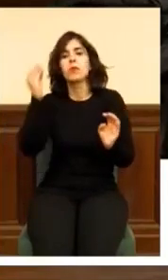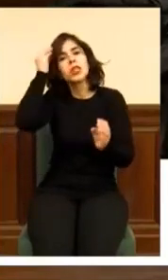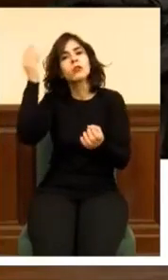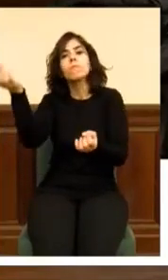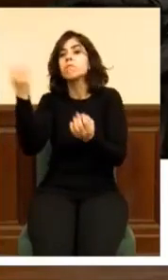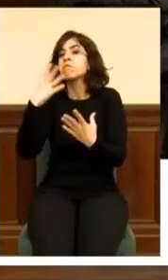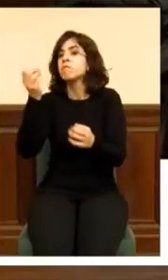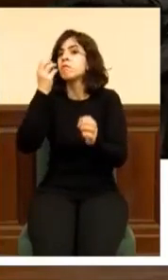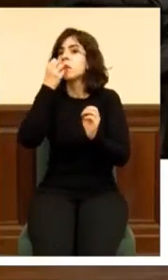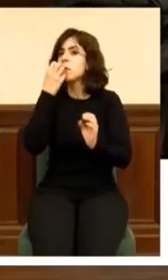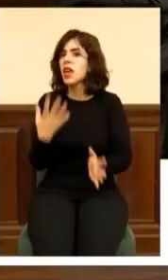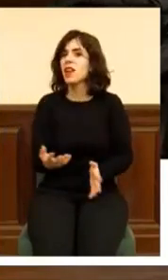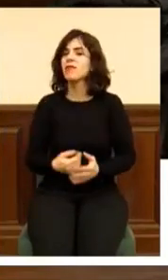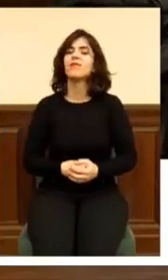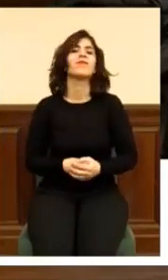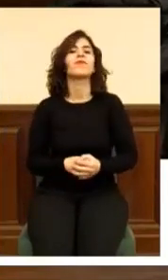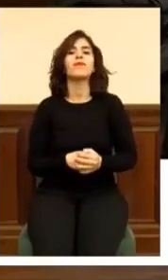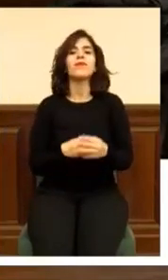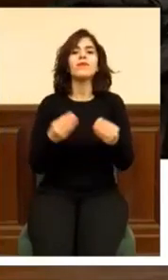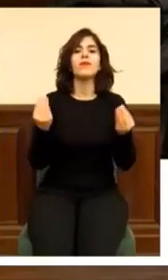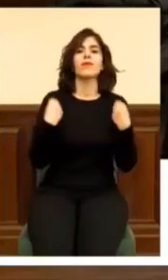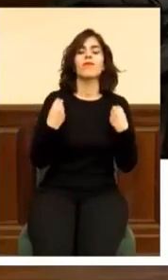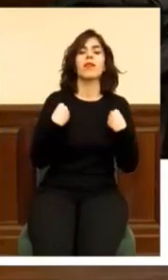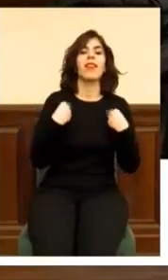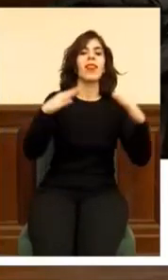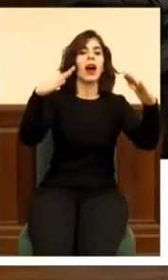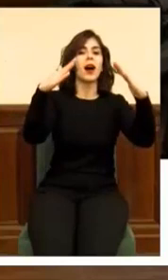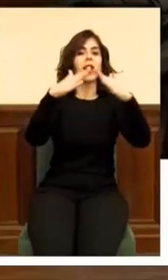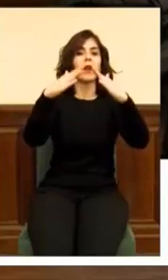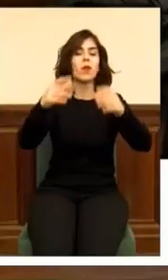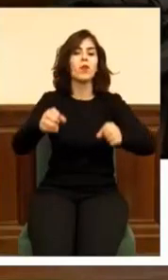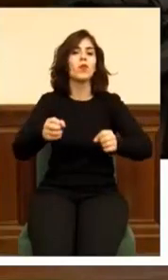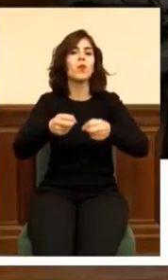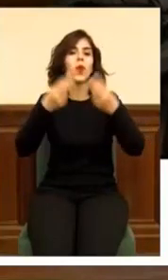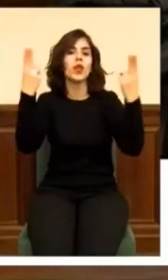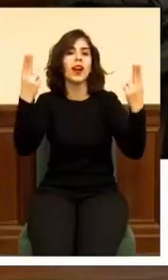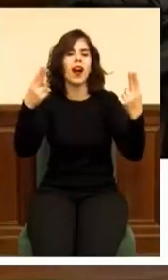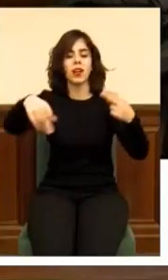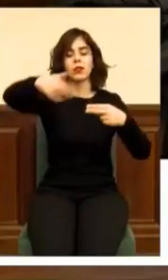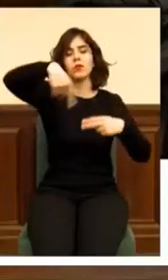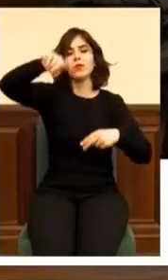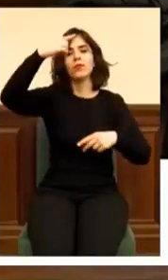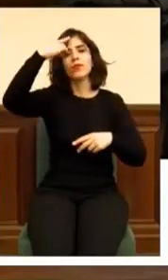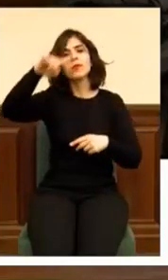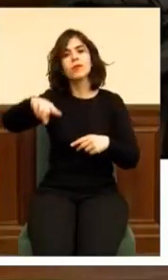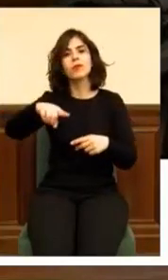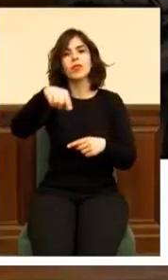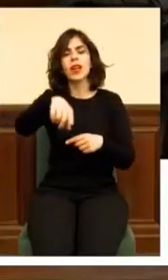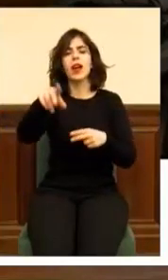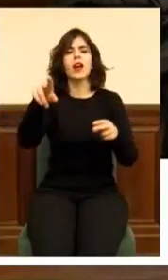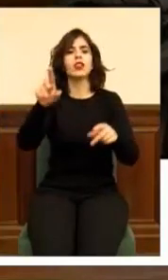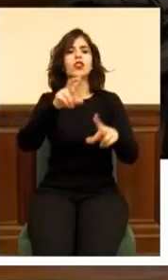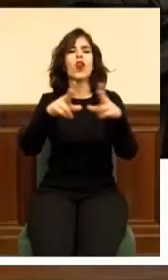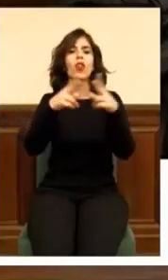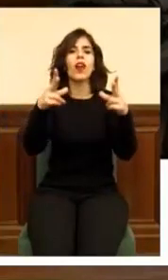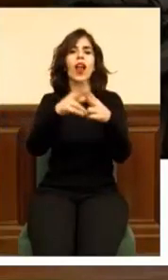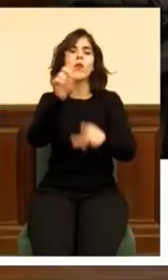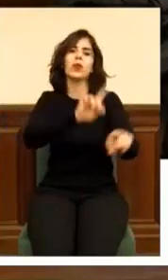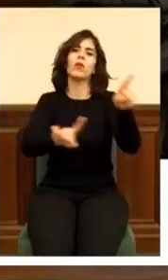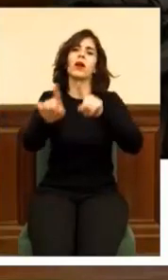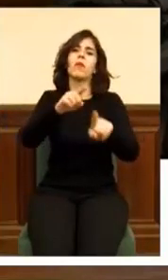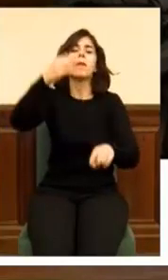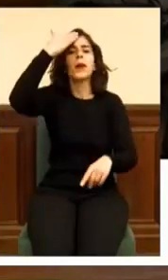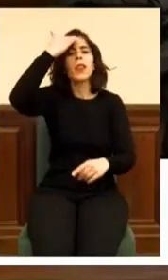francamente. La vivienda pública, como sabemos, es uno de los principales problemas sociales de